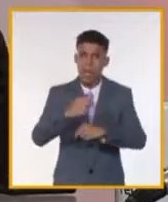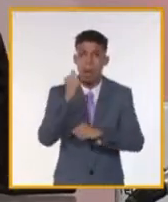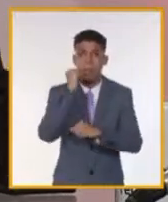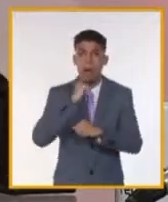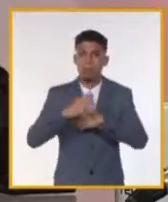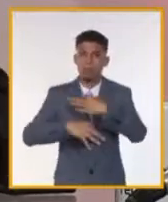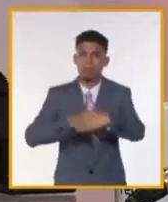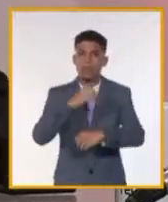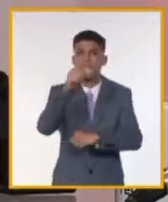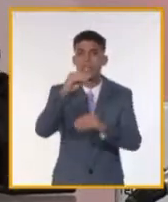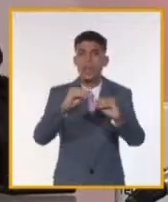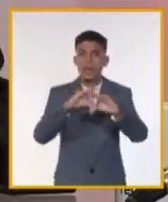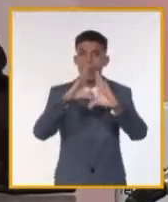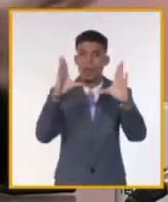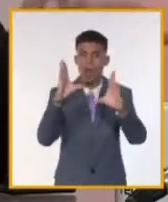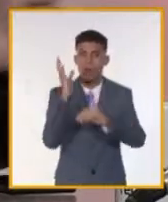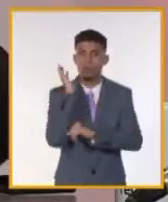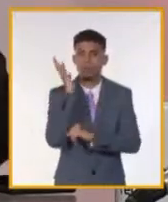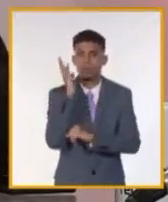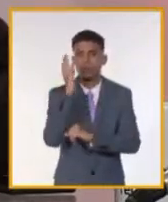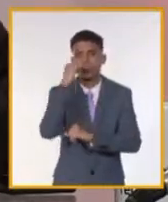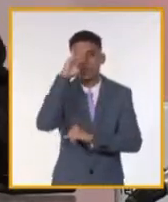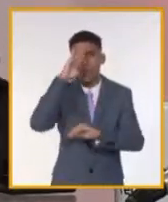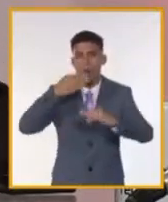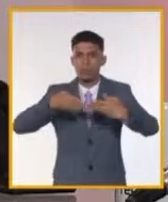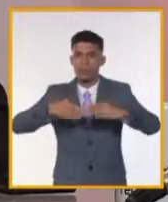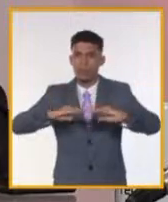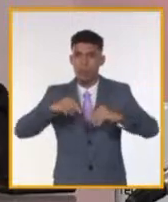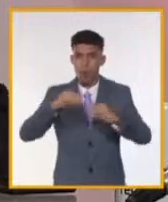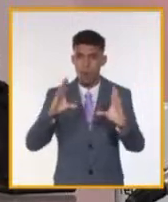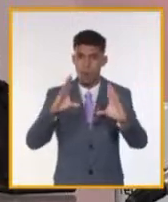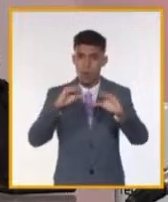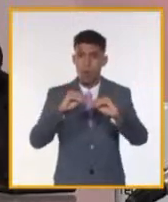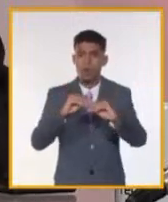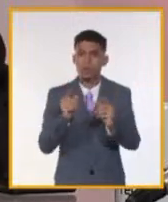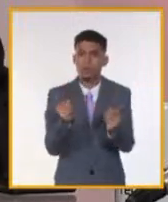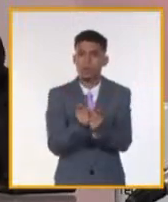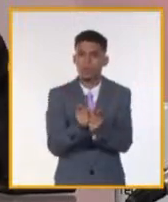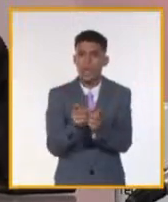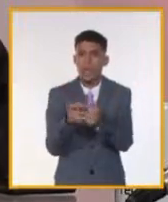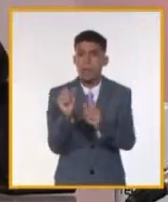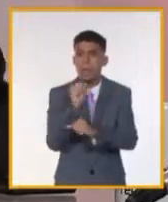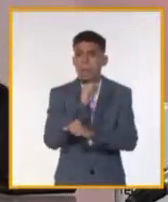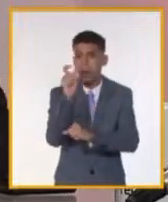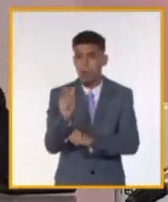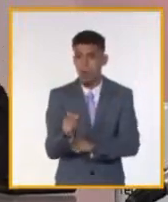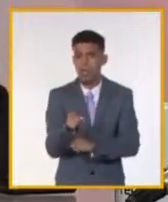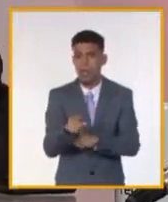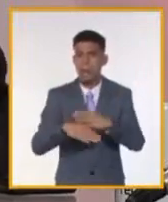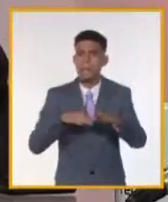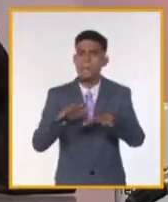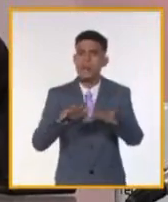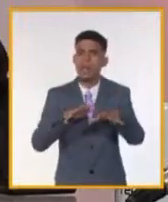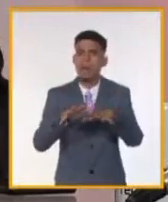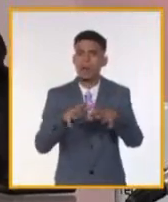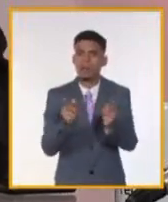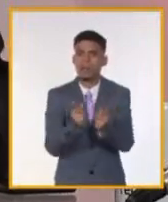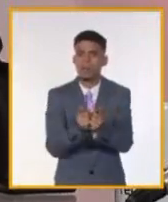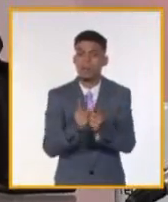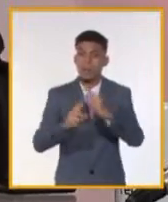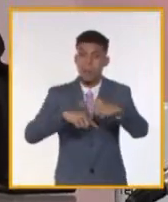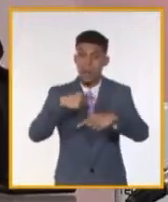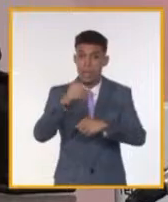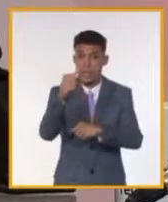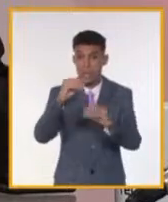desde las 10 de la mañana Foro Digital en Cuba Debate. Esta noche habrá un resumen. Nuestro equipo de periodistas está preparando un resumen de esta mesa redonda. Mañana desde las 10 de la